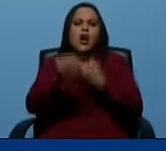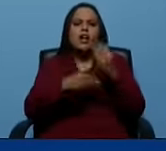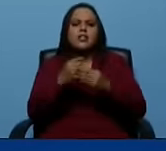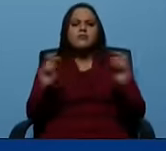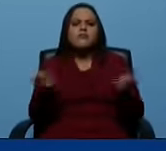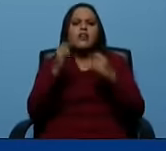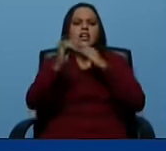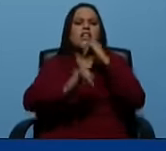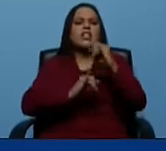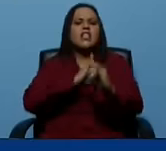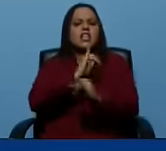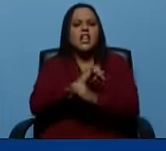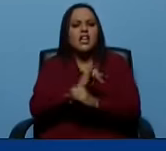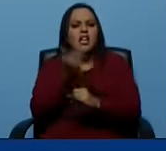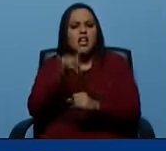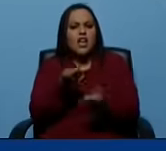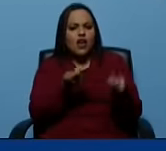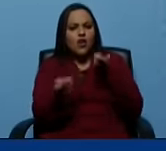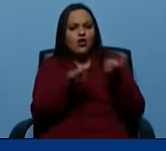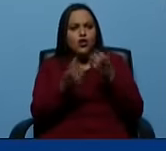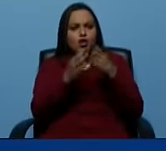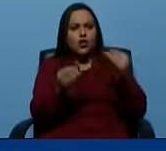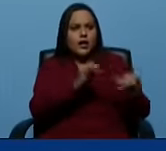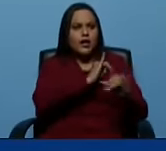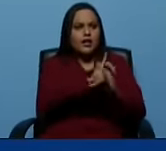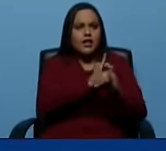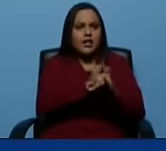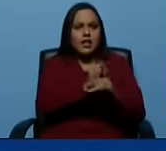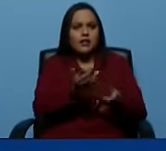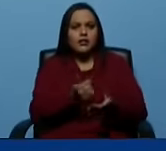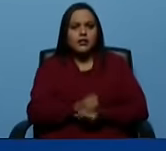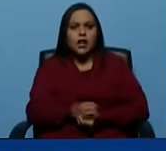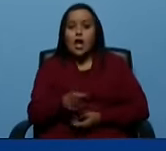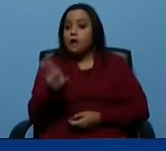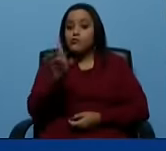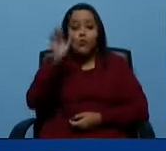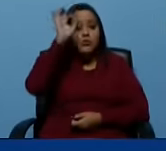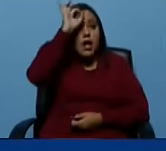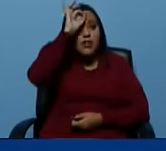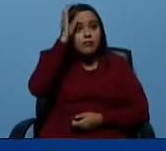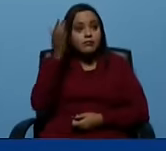y controla todas las máquinas de Internet? Ah, no saben, ¿verdad?